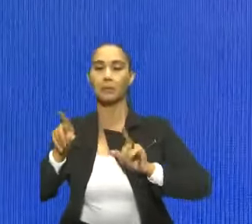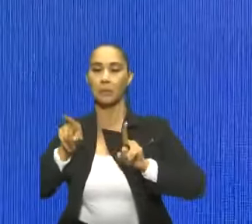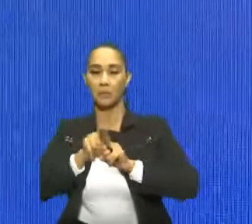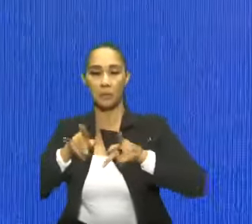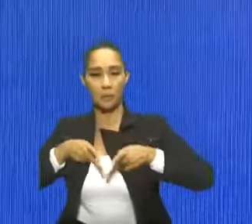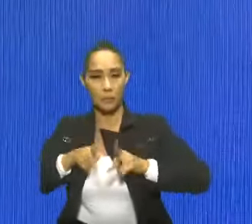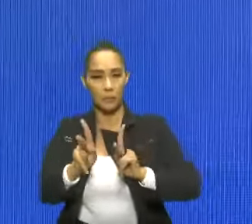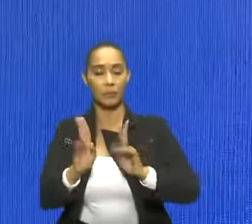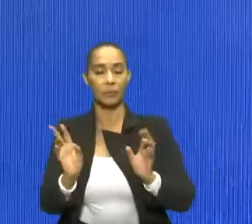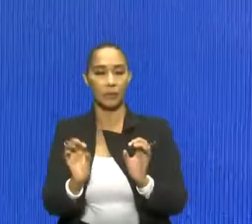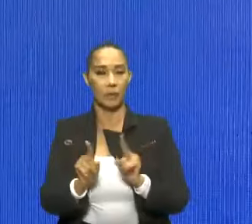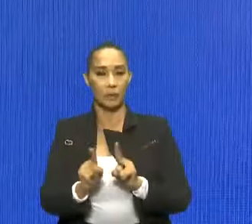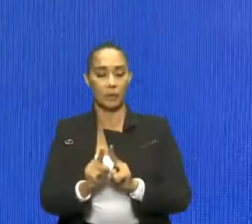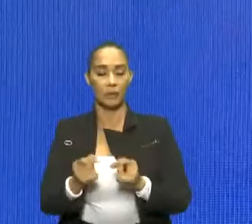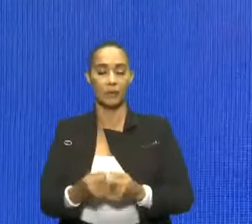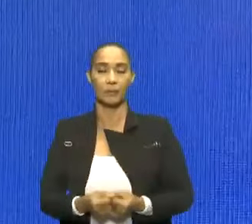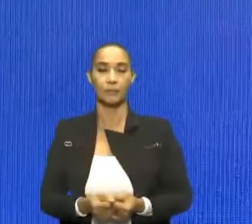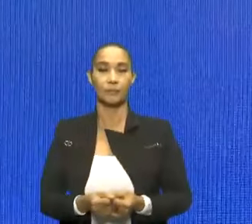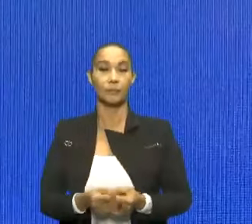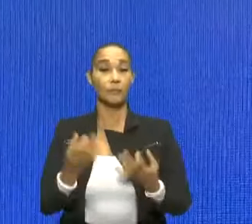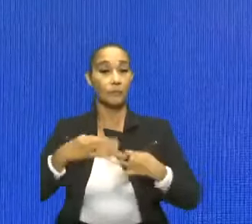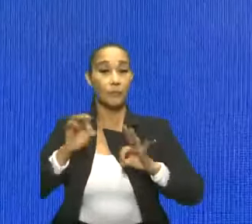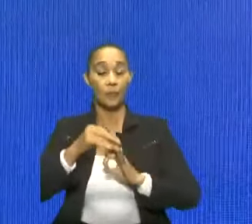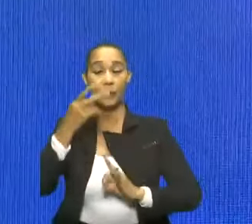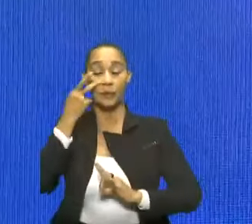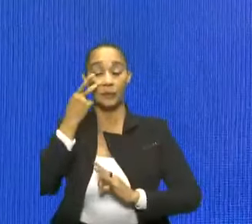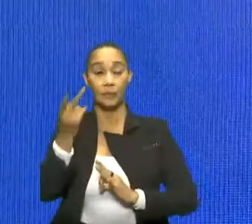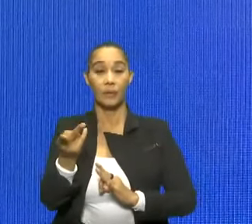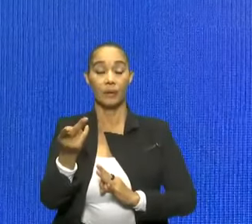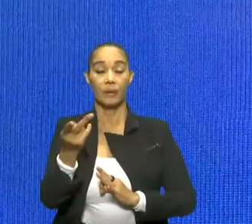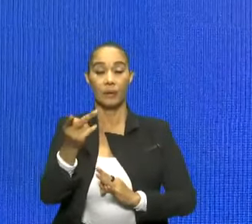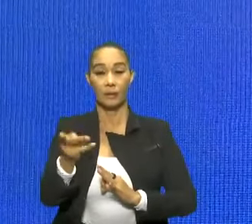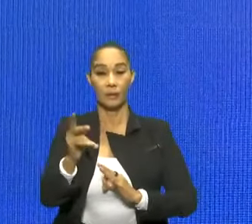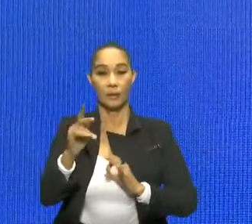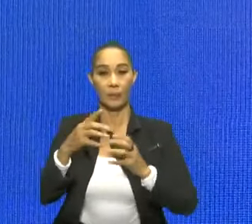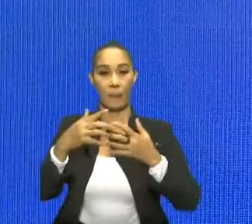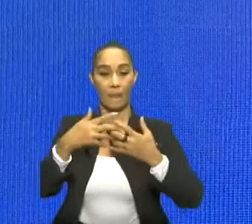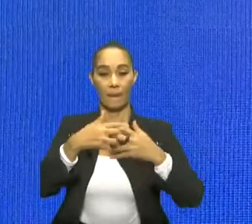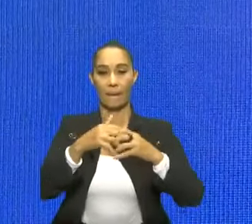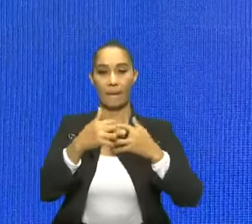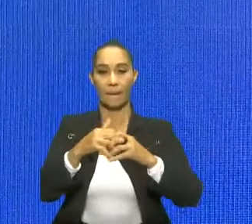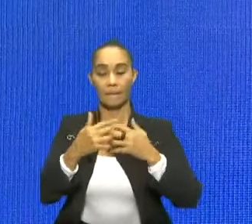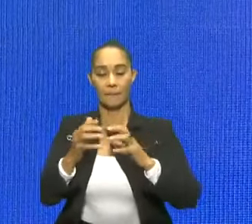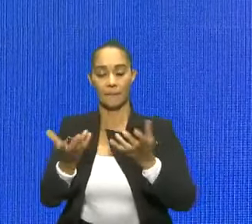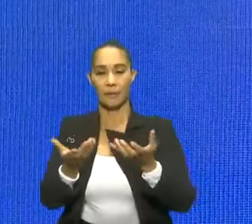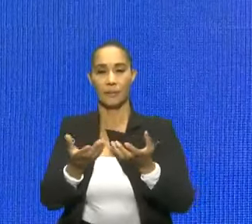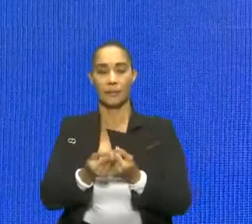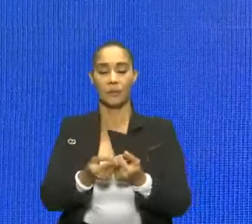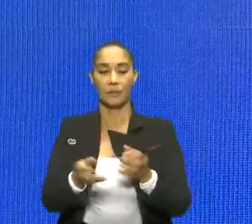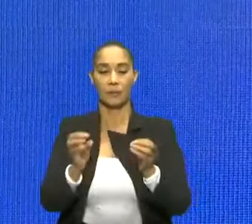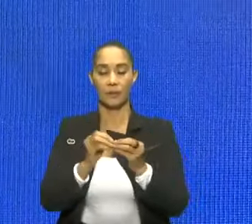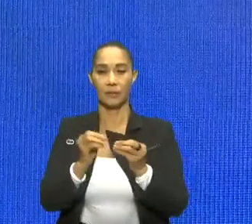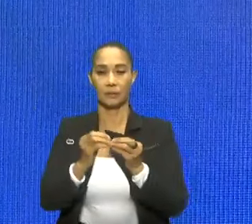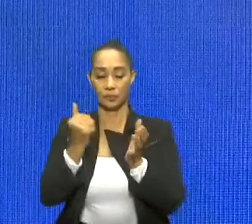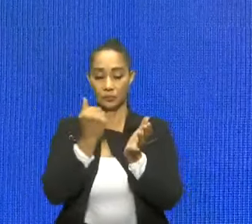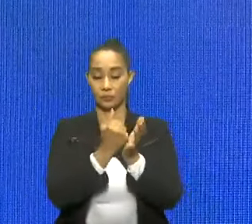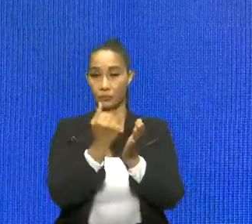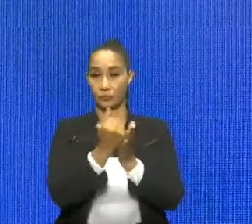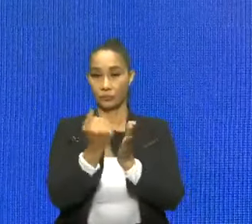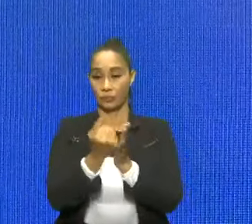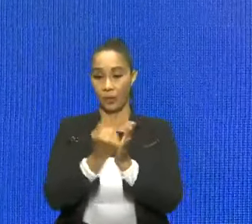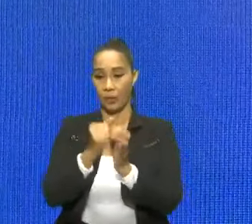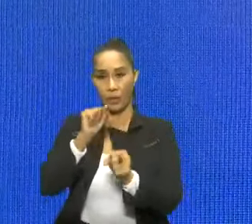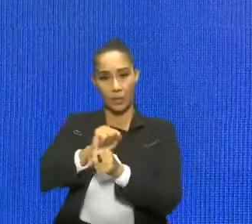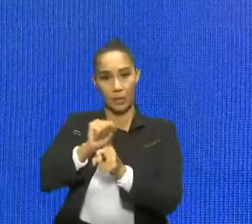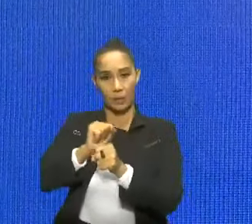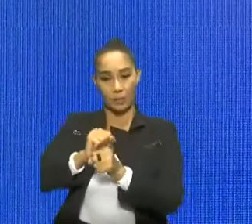oportunidades. Es bueno ver incluso a muchas de estas fábricas donde ya hay decenas de patentes de jóvenes